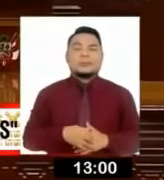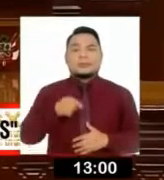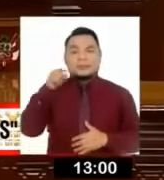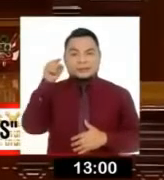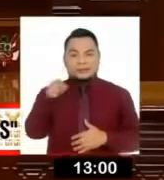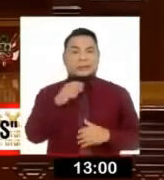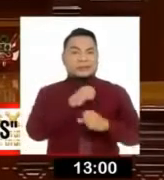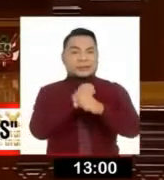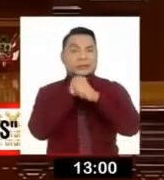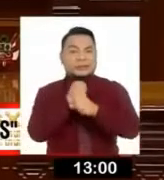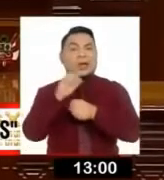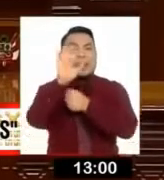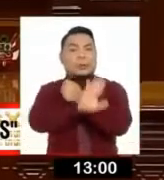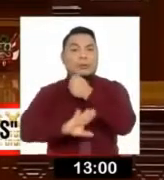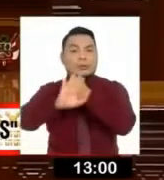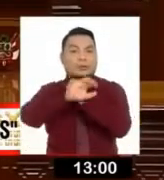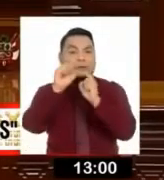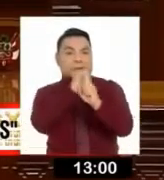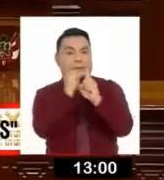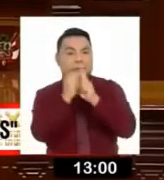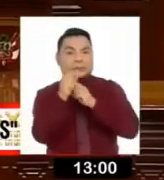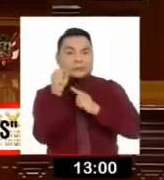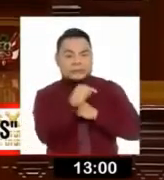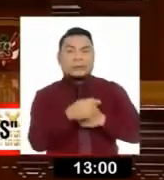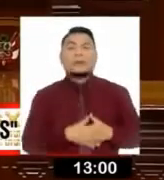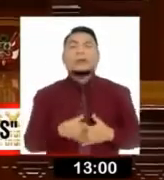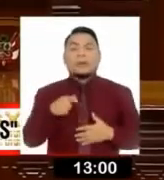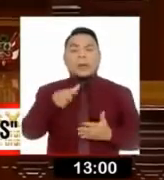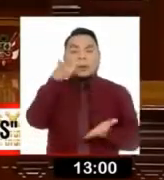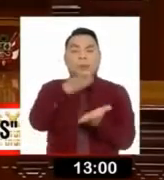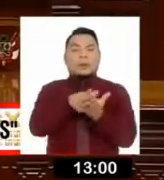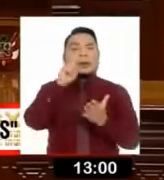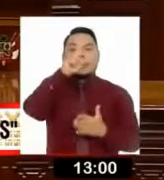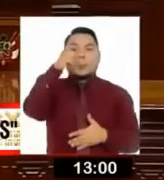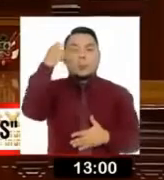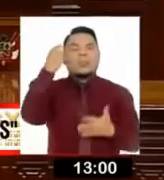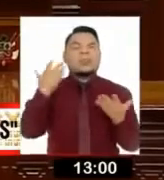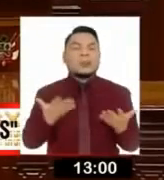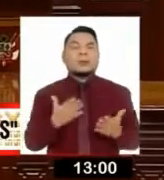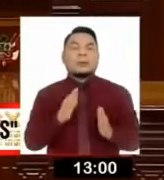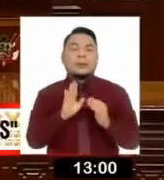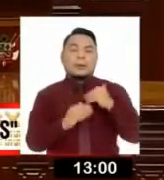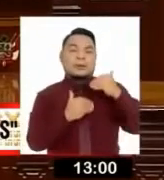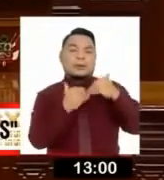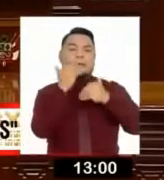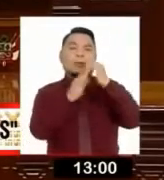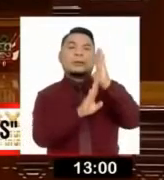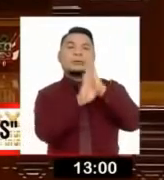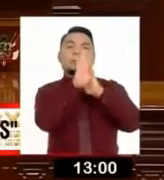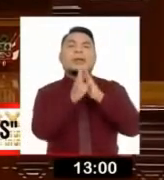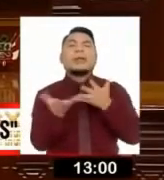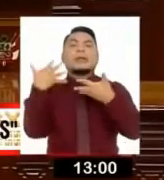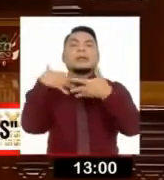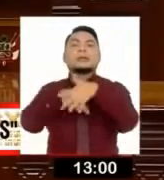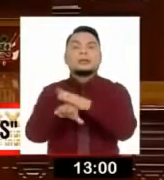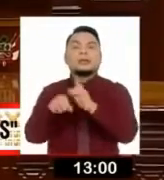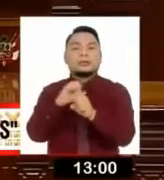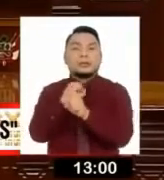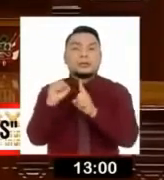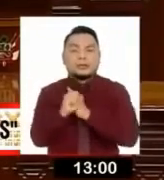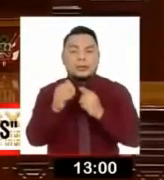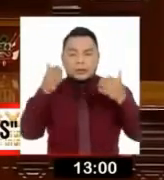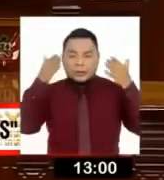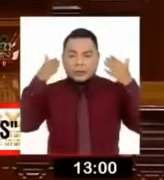marco del sistema de protección social, se aprobará la política del desarrollo e inclusión social